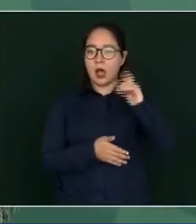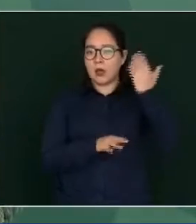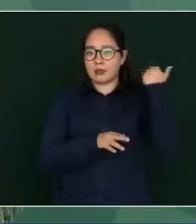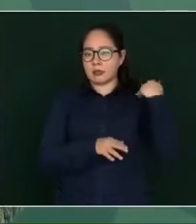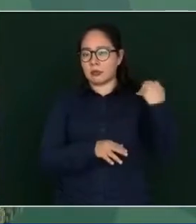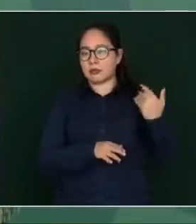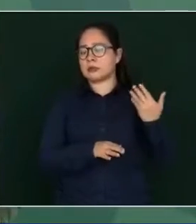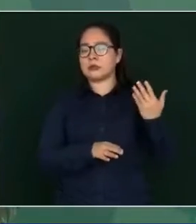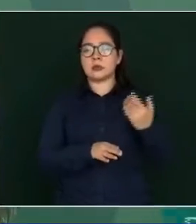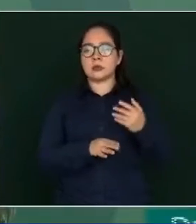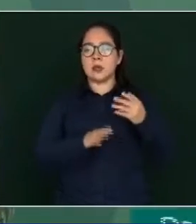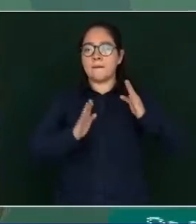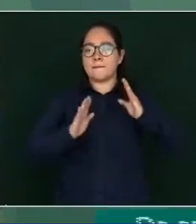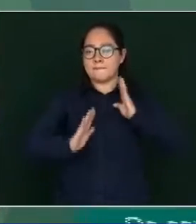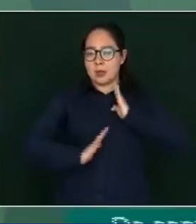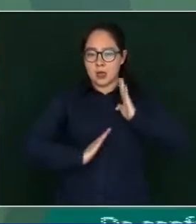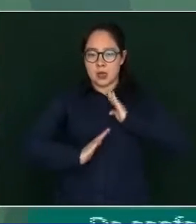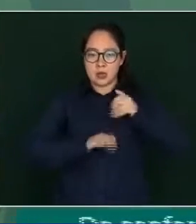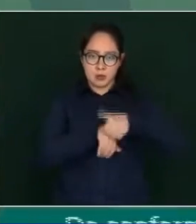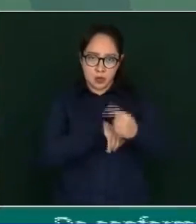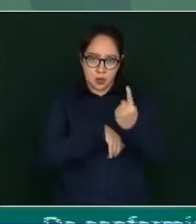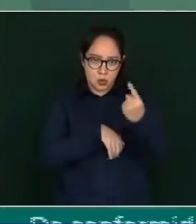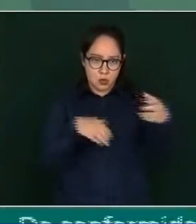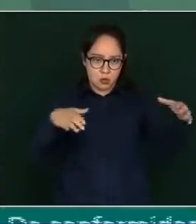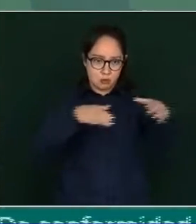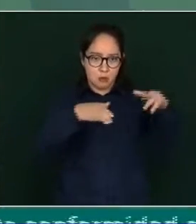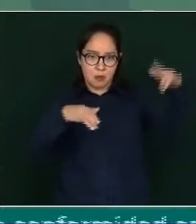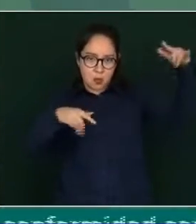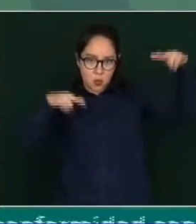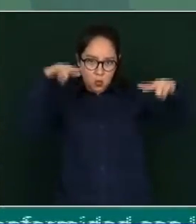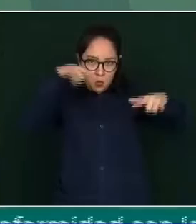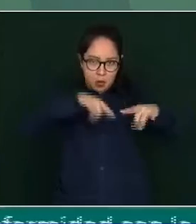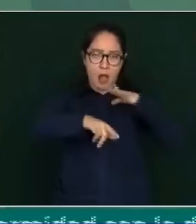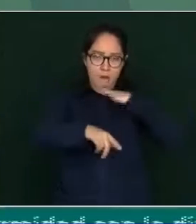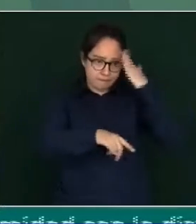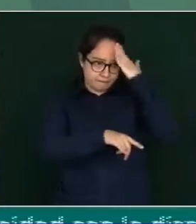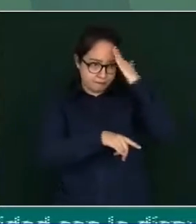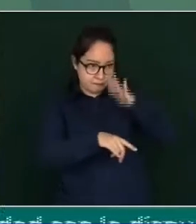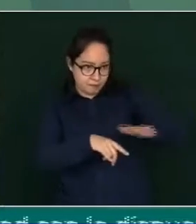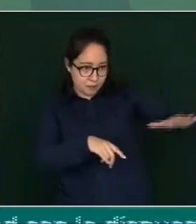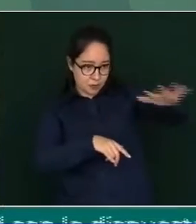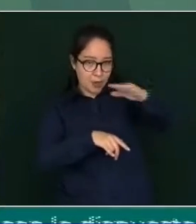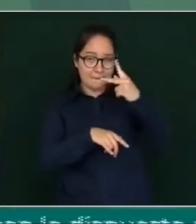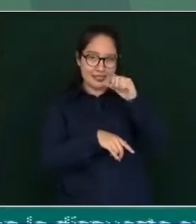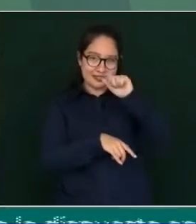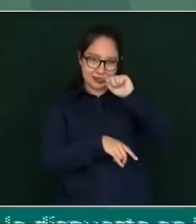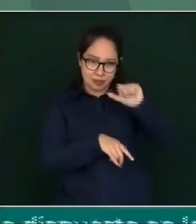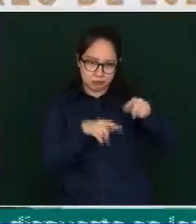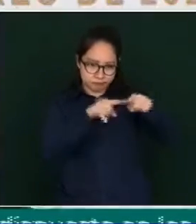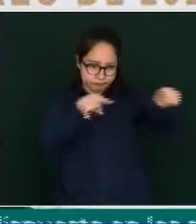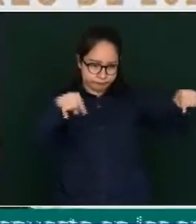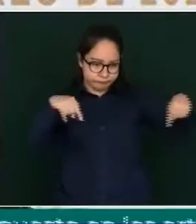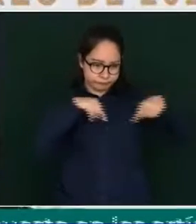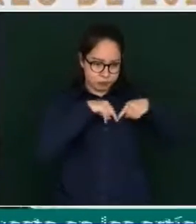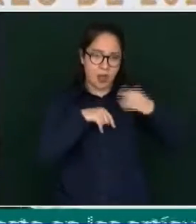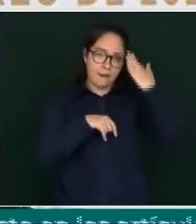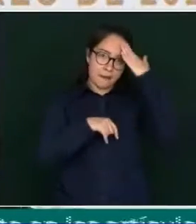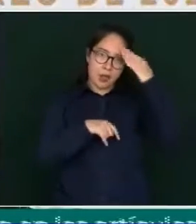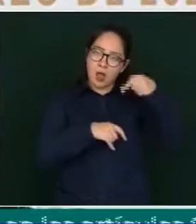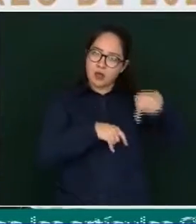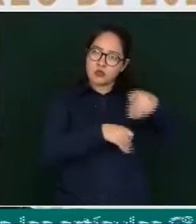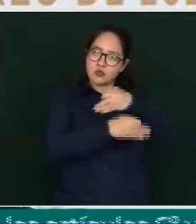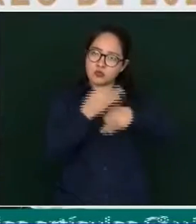donde actualmente están la pista, la parte principal del aeropuerto, era donde estaban ubicadas todas